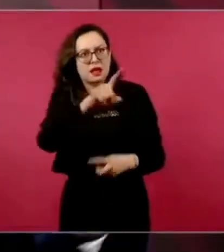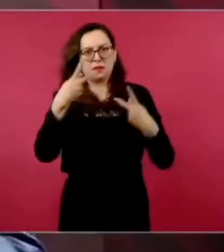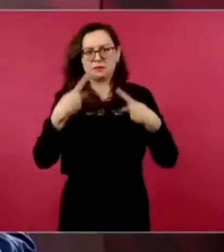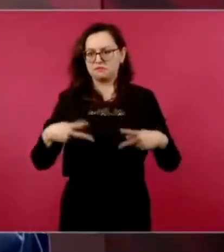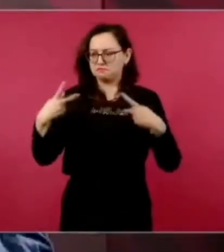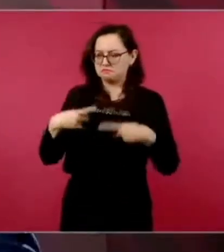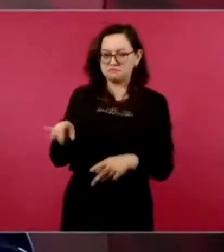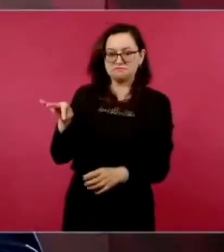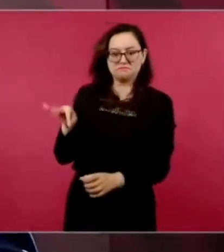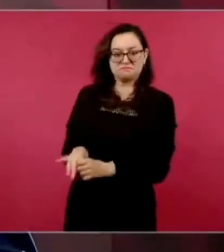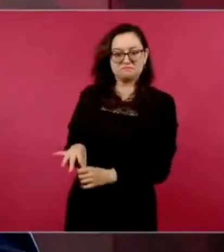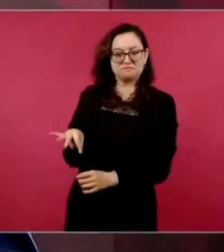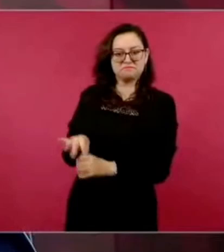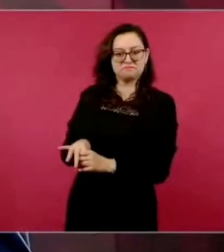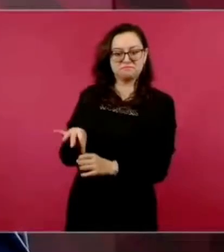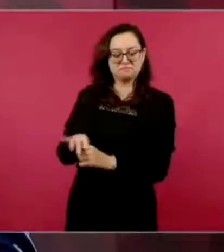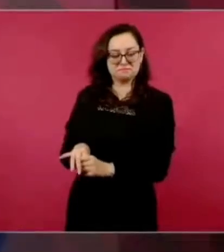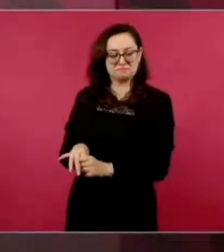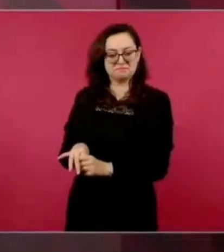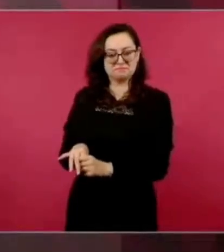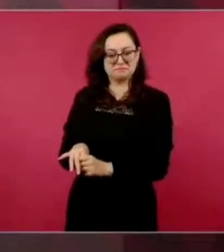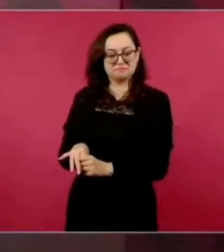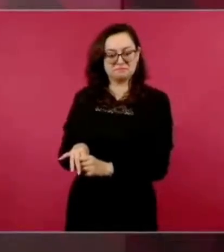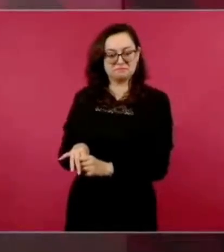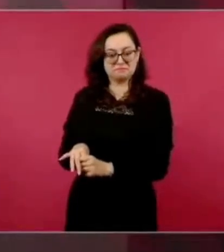para que el Poder